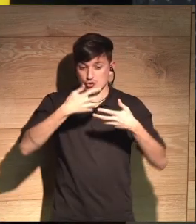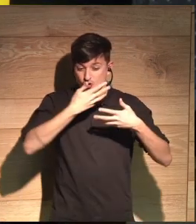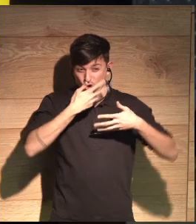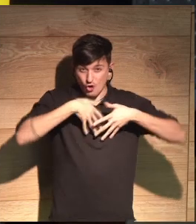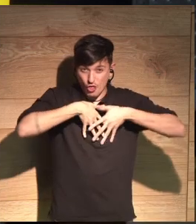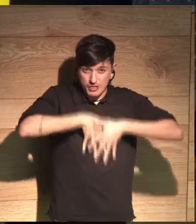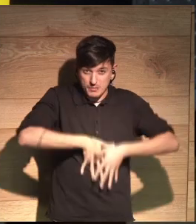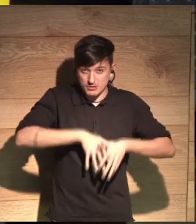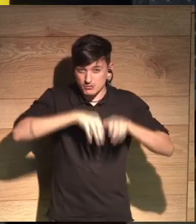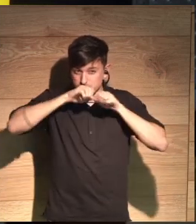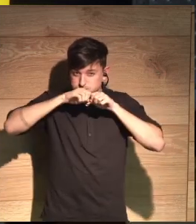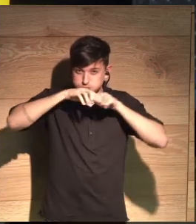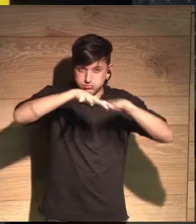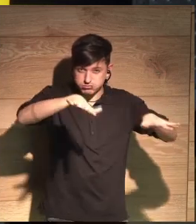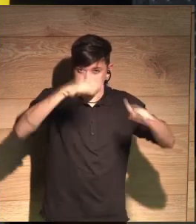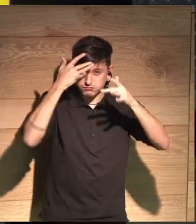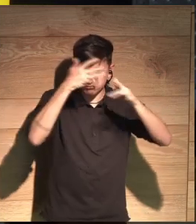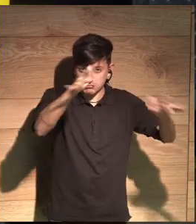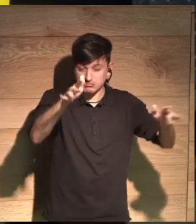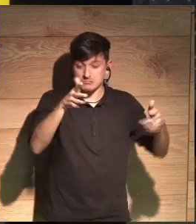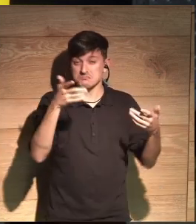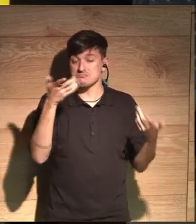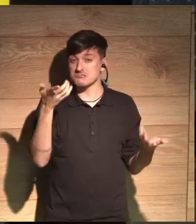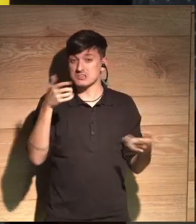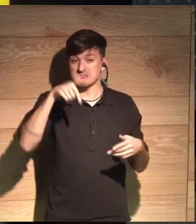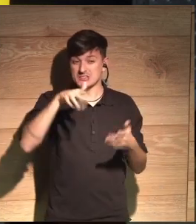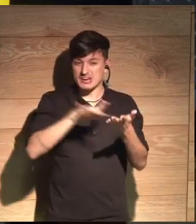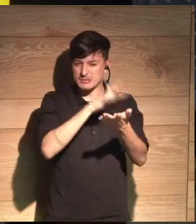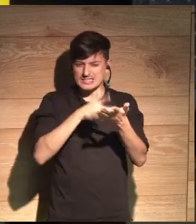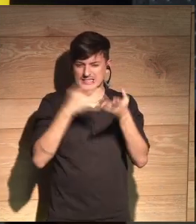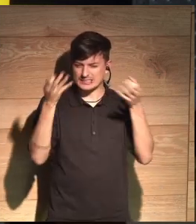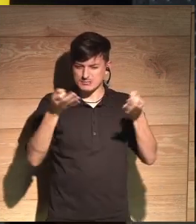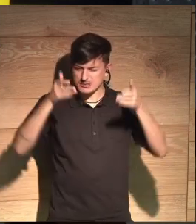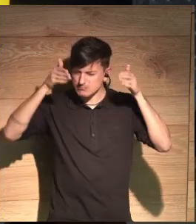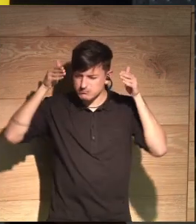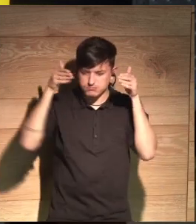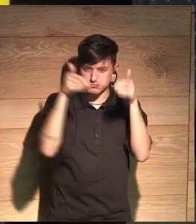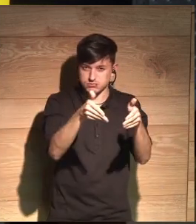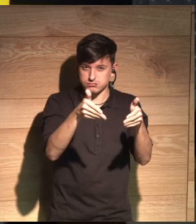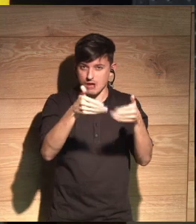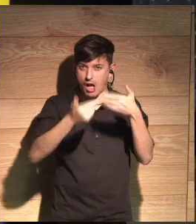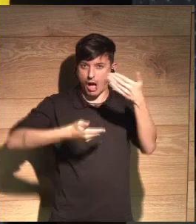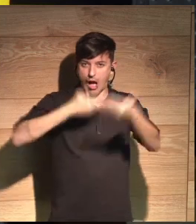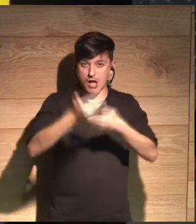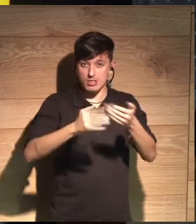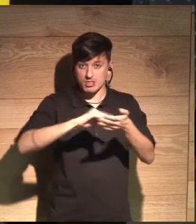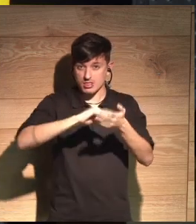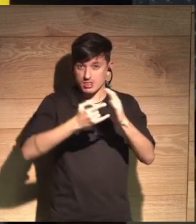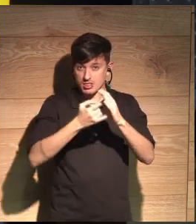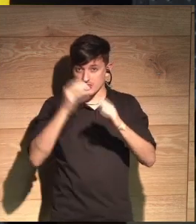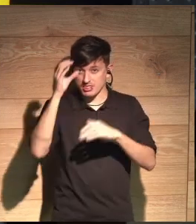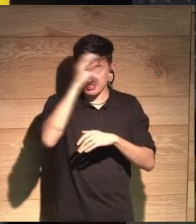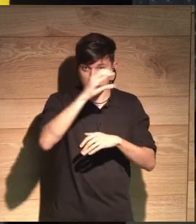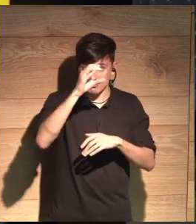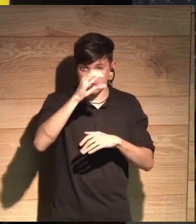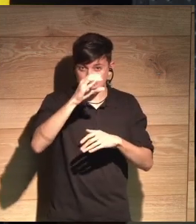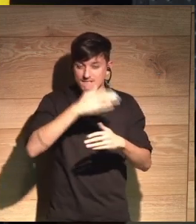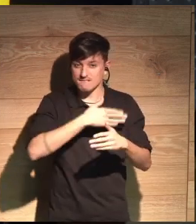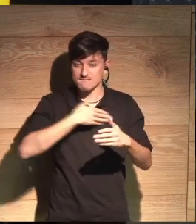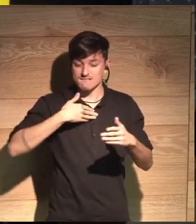a partir de hoy esta revista que siempre estaba atenta a los avances de la tecnología y de la ciencia aspira a ser una revista de referencia